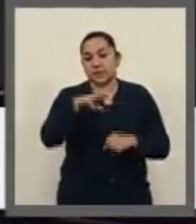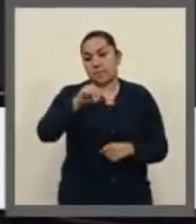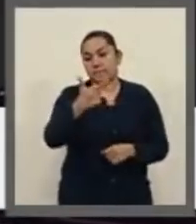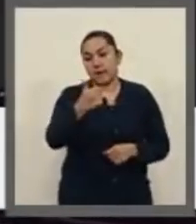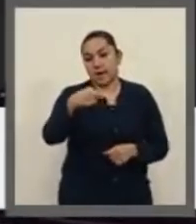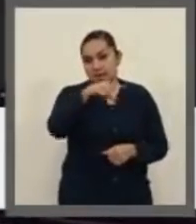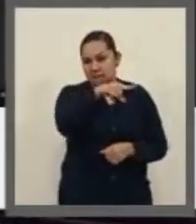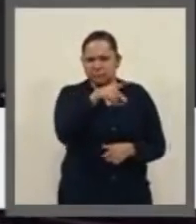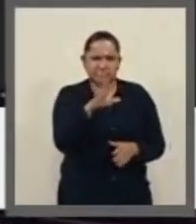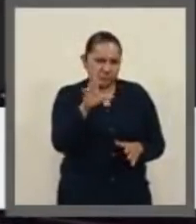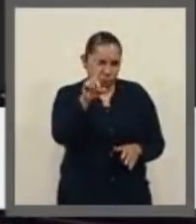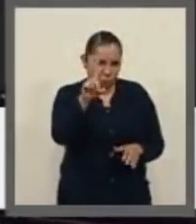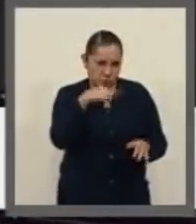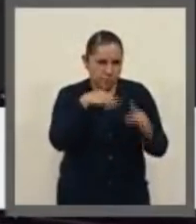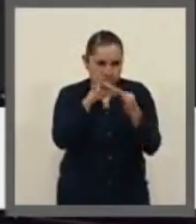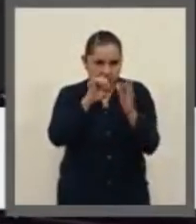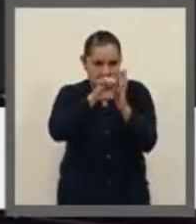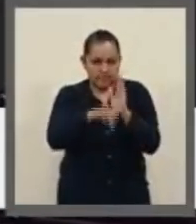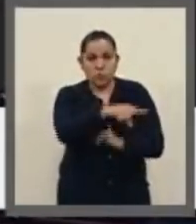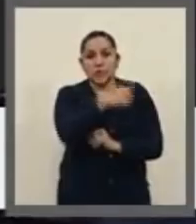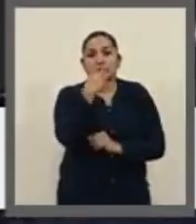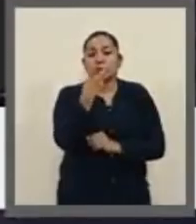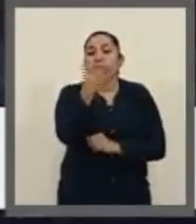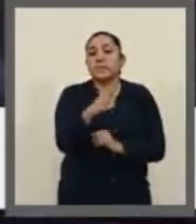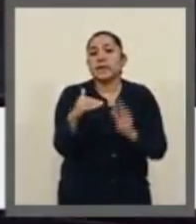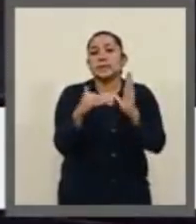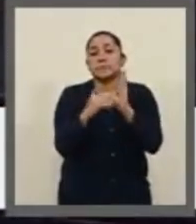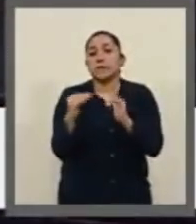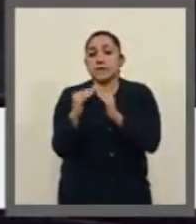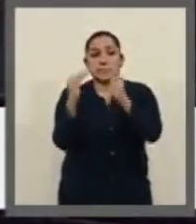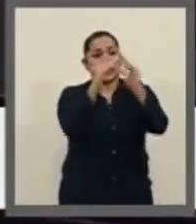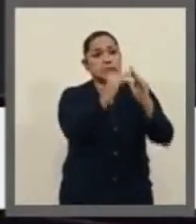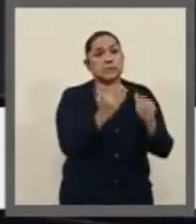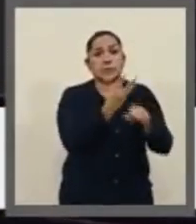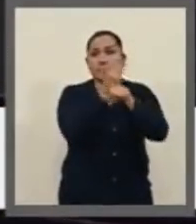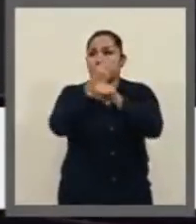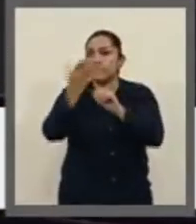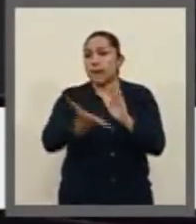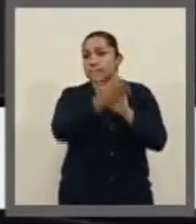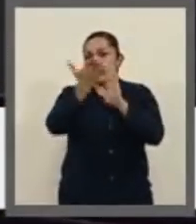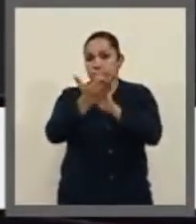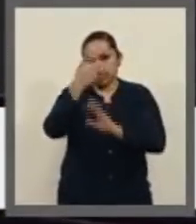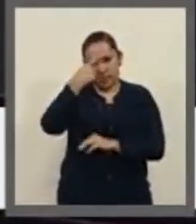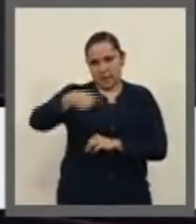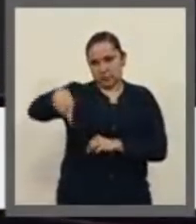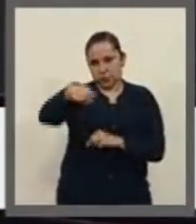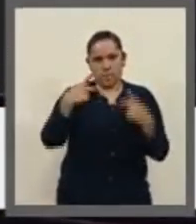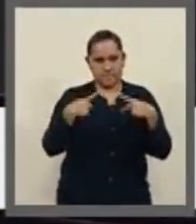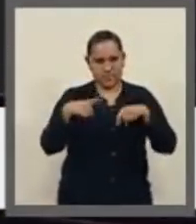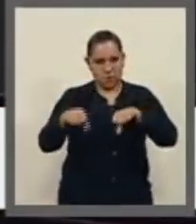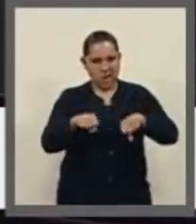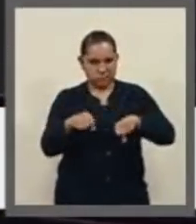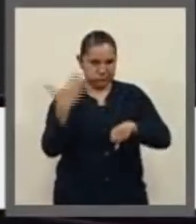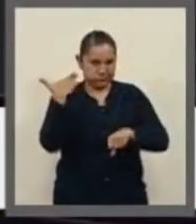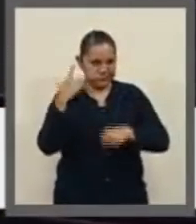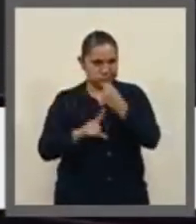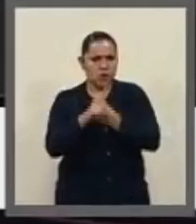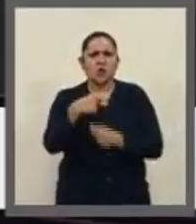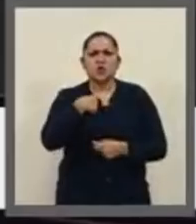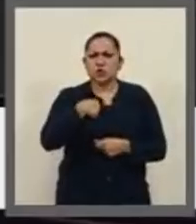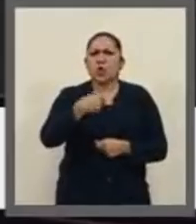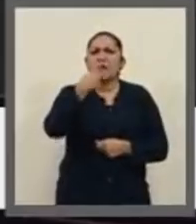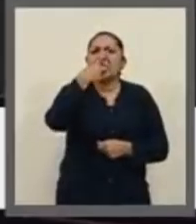un ejemplo, dijo que han construido 10.000 viviendas para los damnificados de los sismos de hace un año. Lo reté desde mi curul